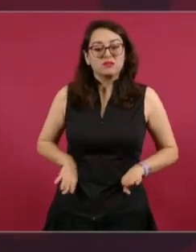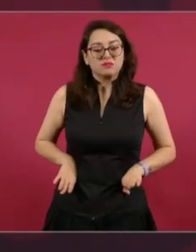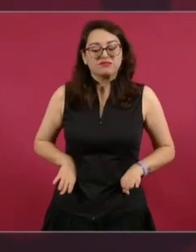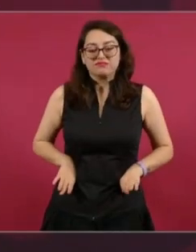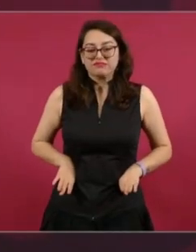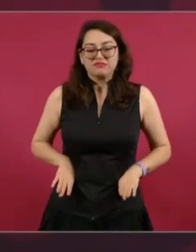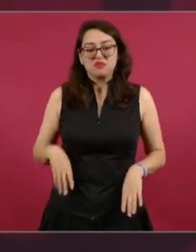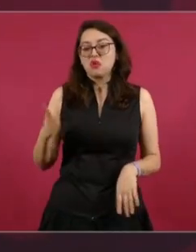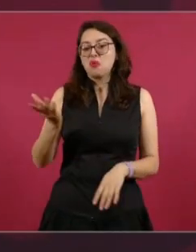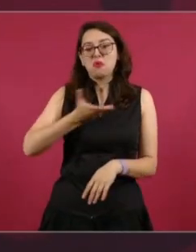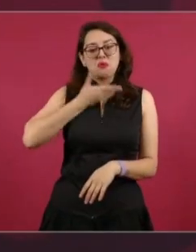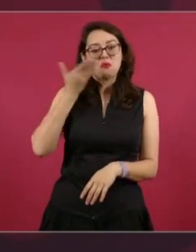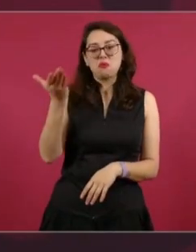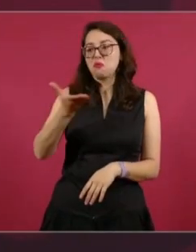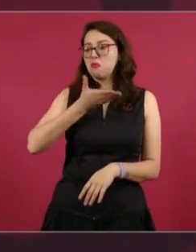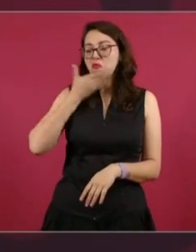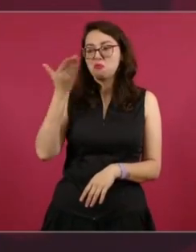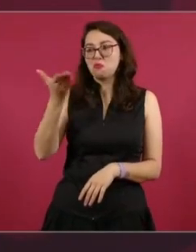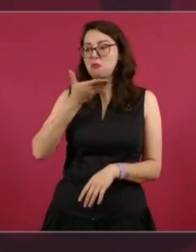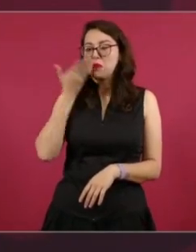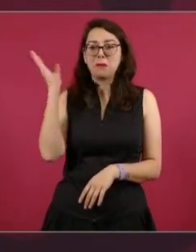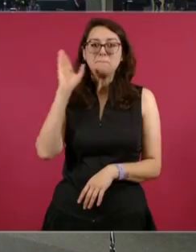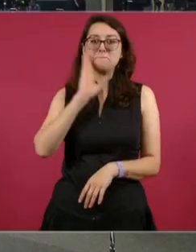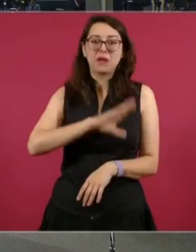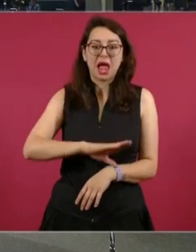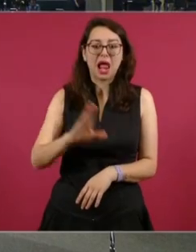Es una práctica